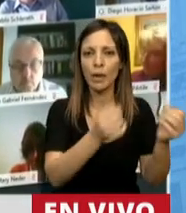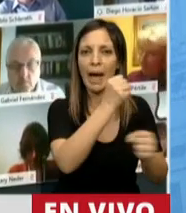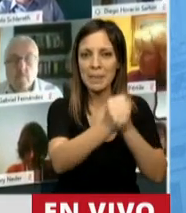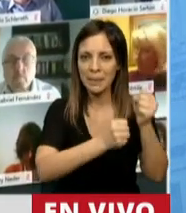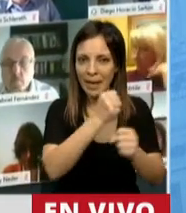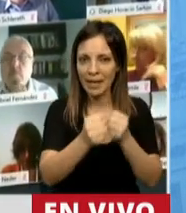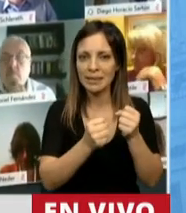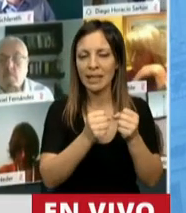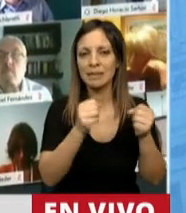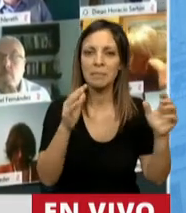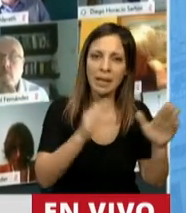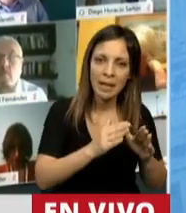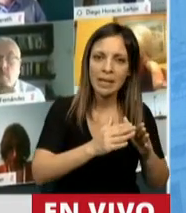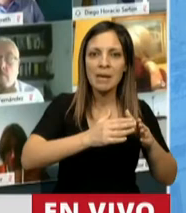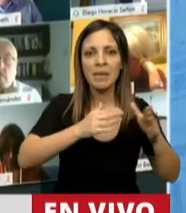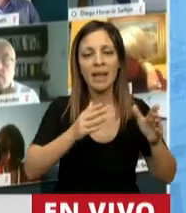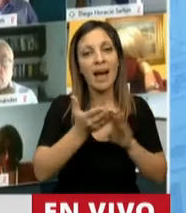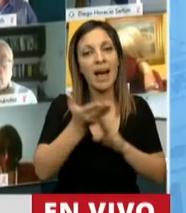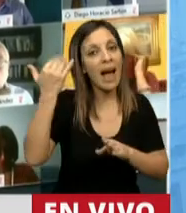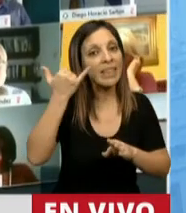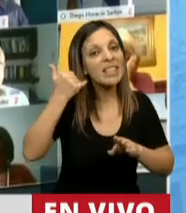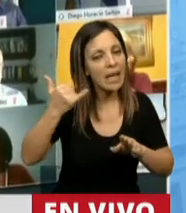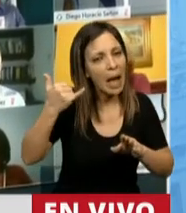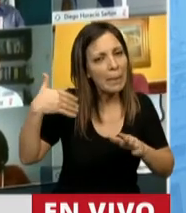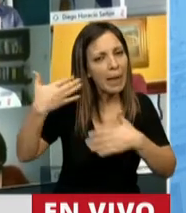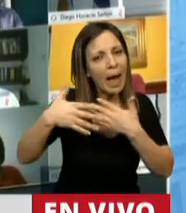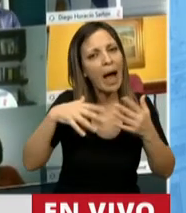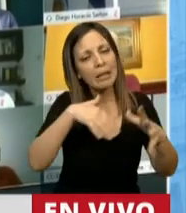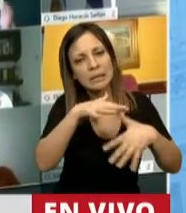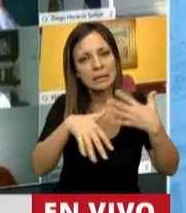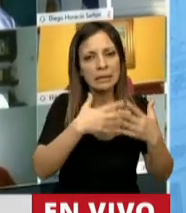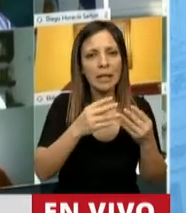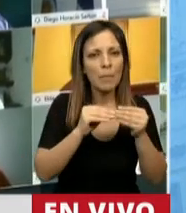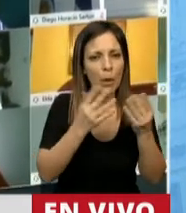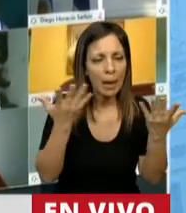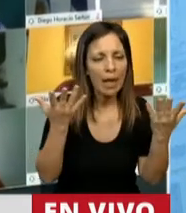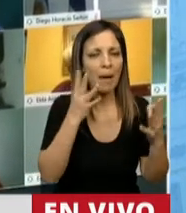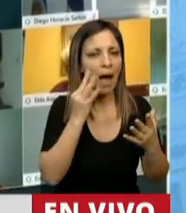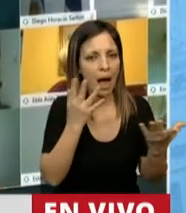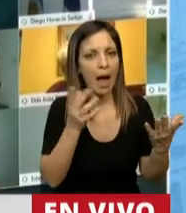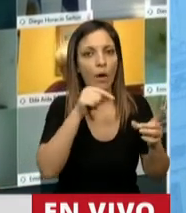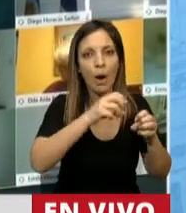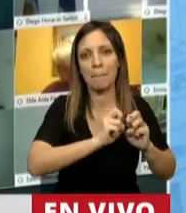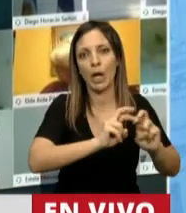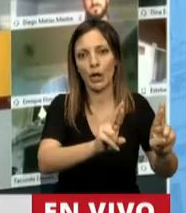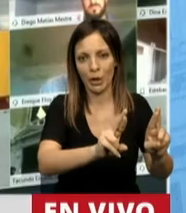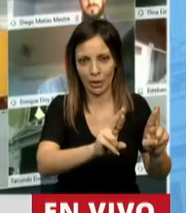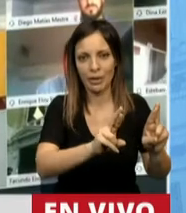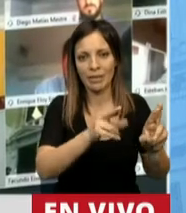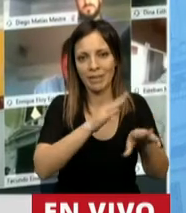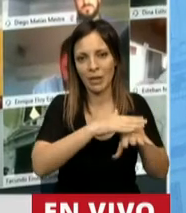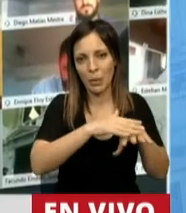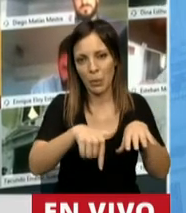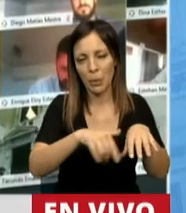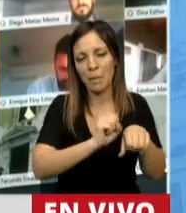y microempresas que ya padecían este problema anteriormente se ha agravado con respecto a